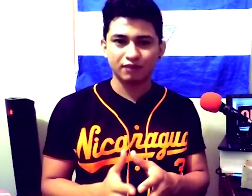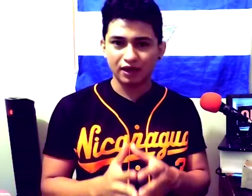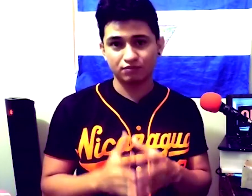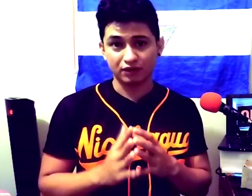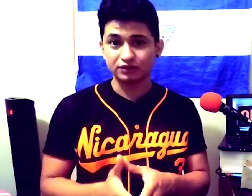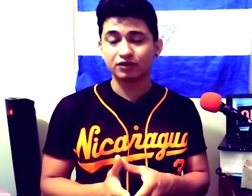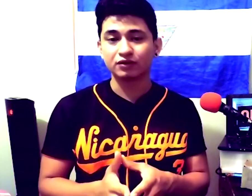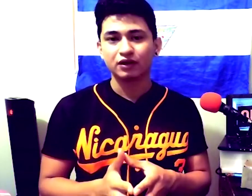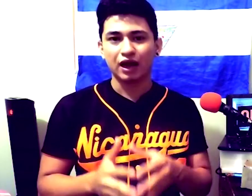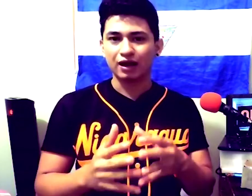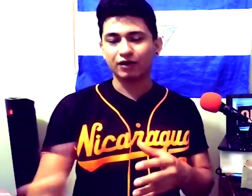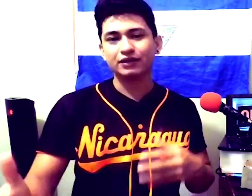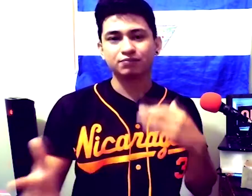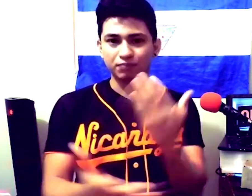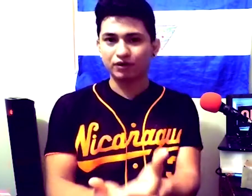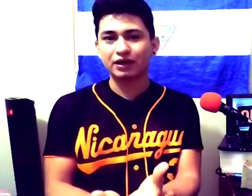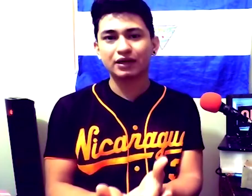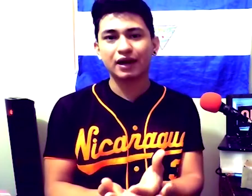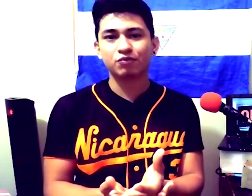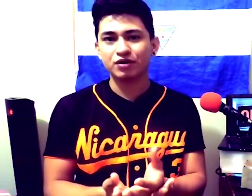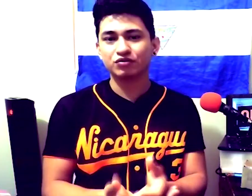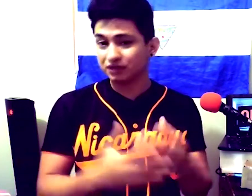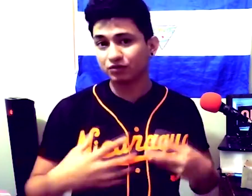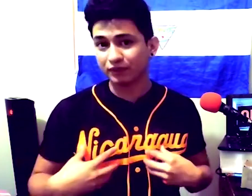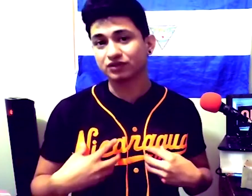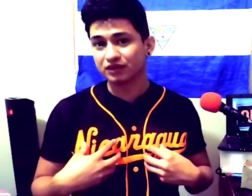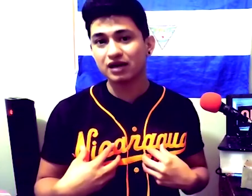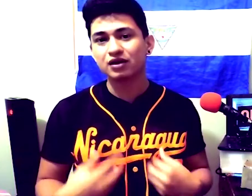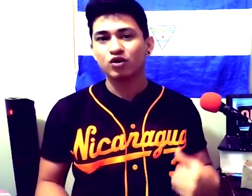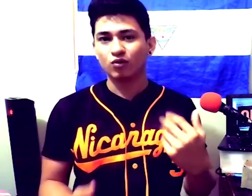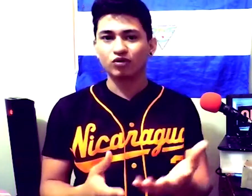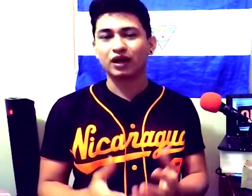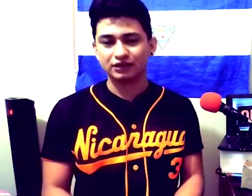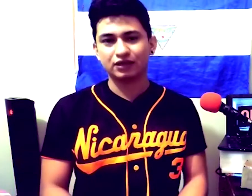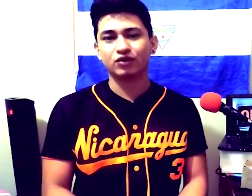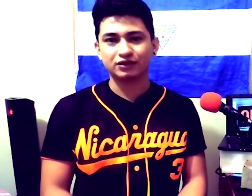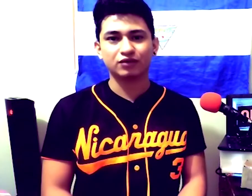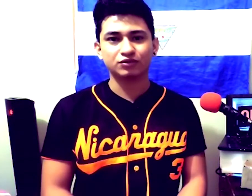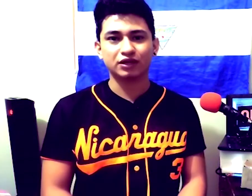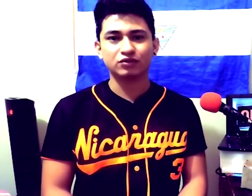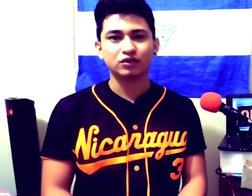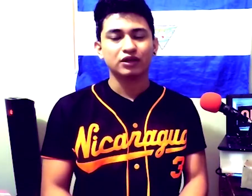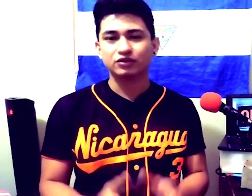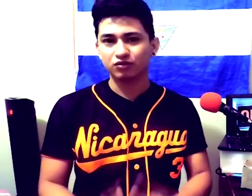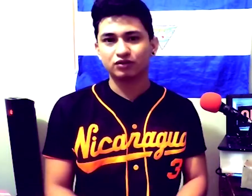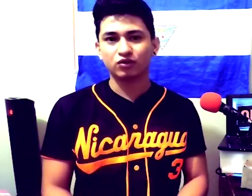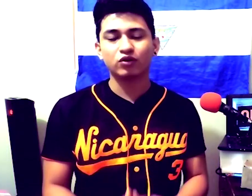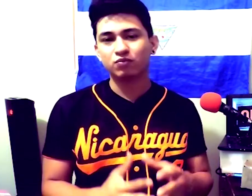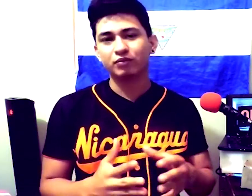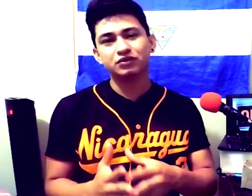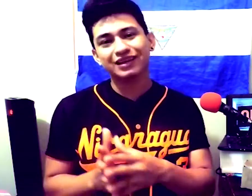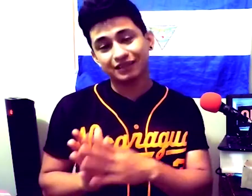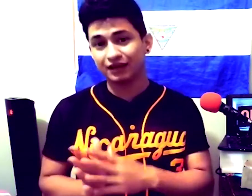mantener informada a la población. A la vez, poder generar opinión tanto personal como de la gente que nos está escuchando. Y sobre